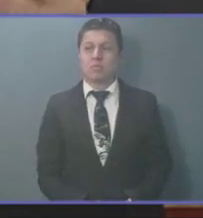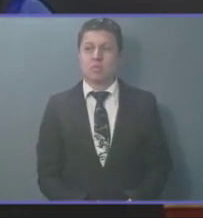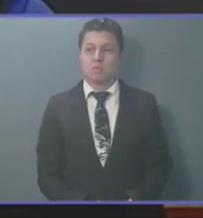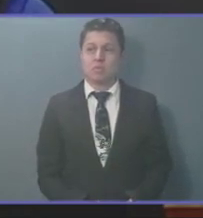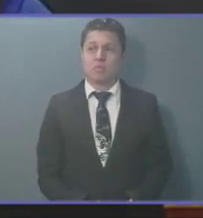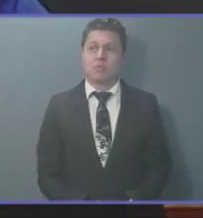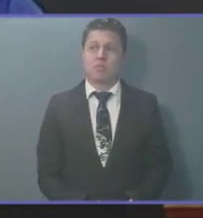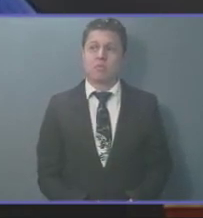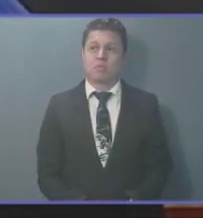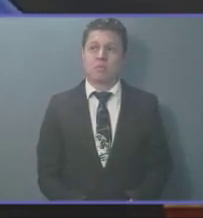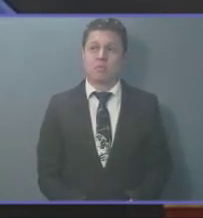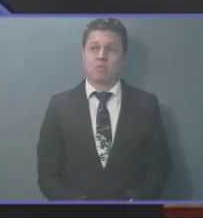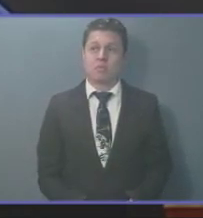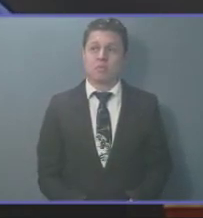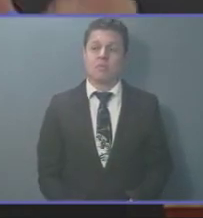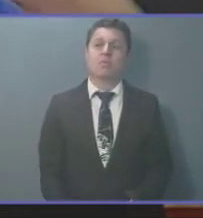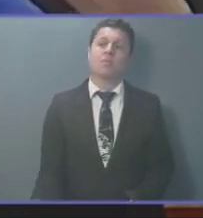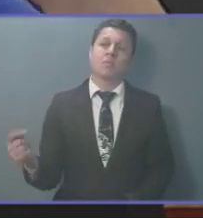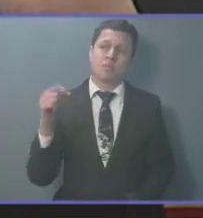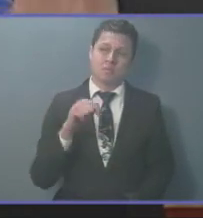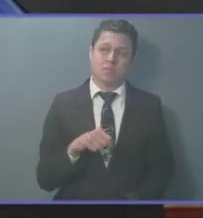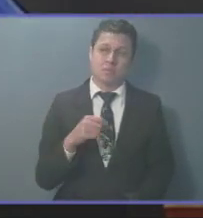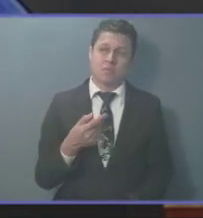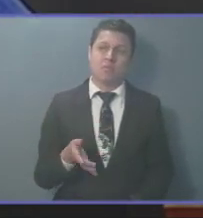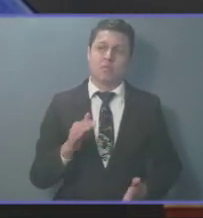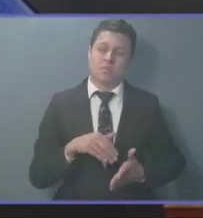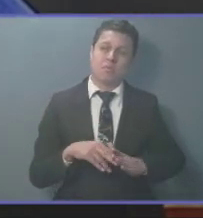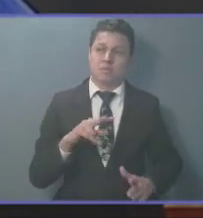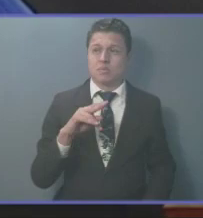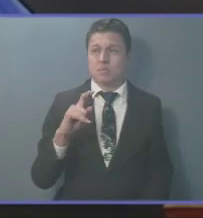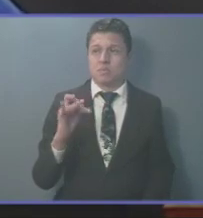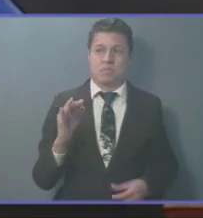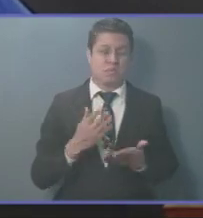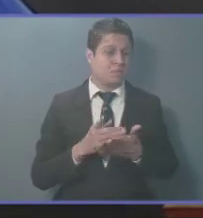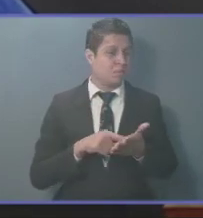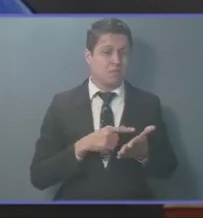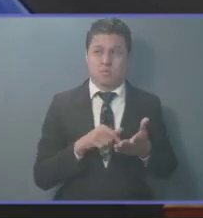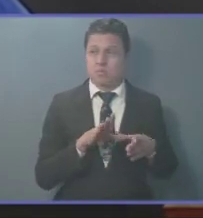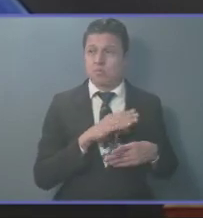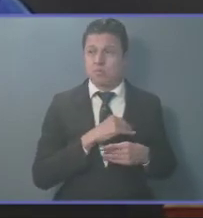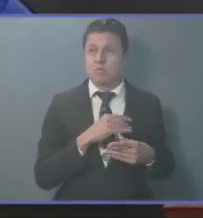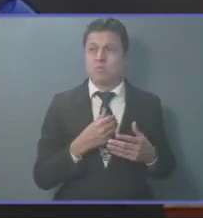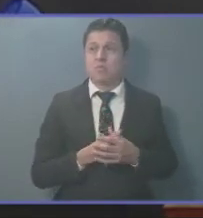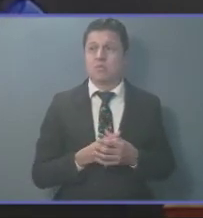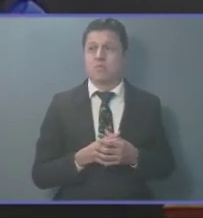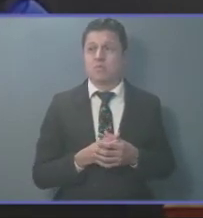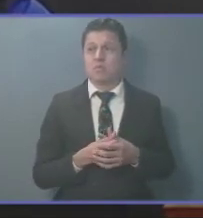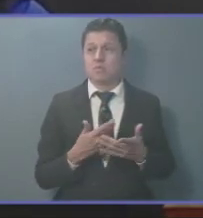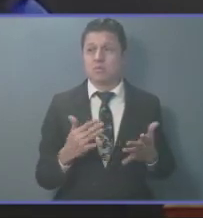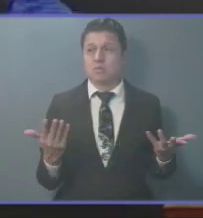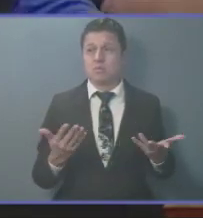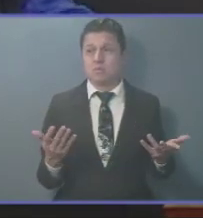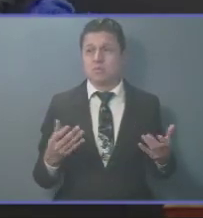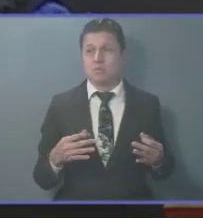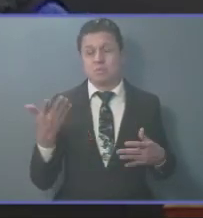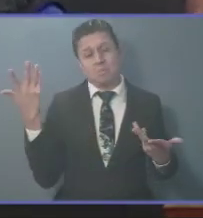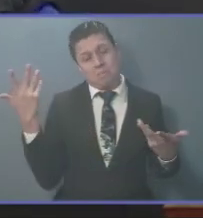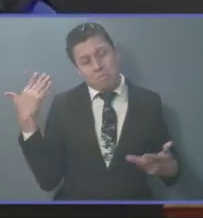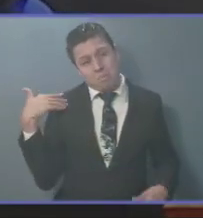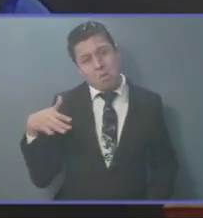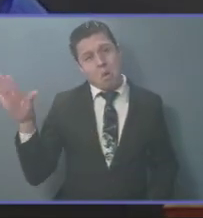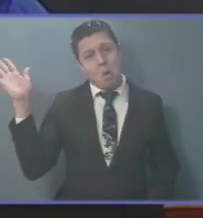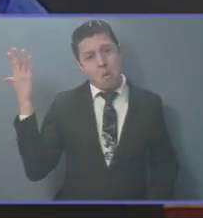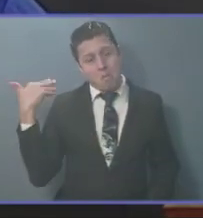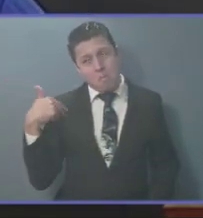Hoy recibimos un veto más, que se ha hecho bastante normal